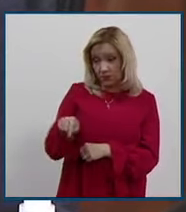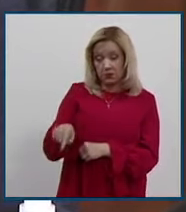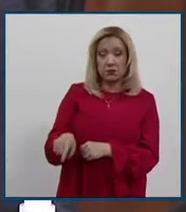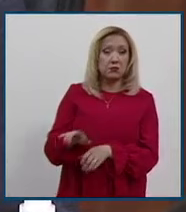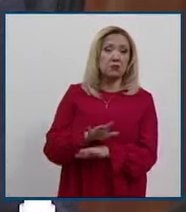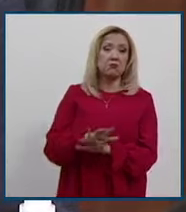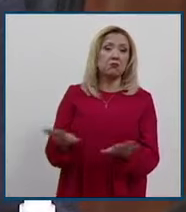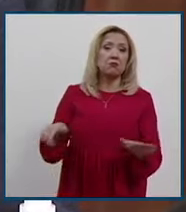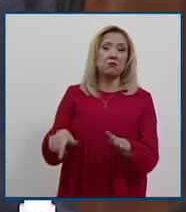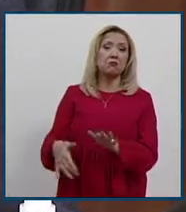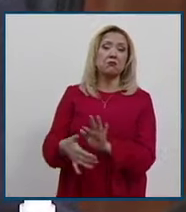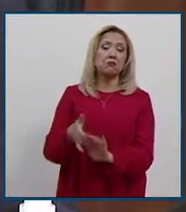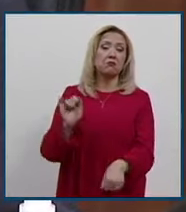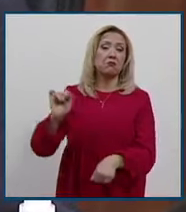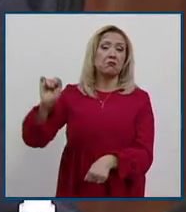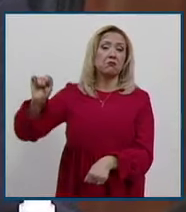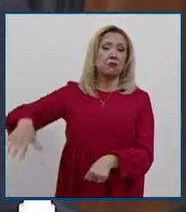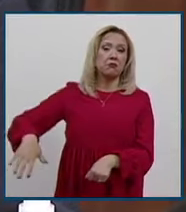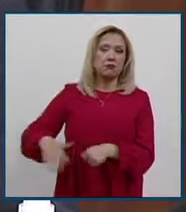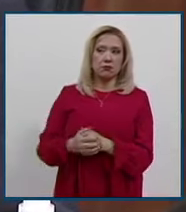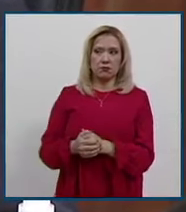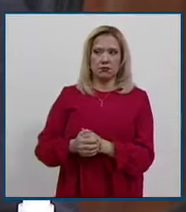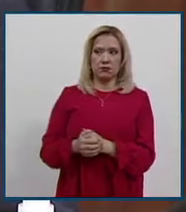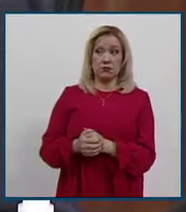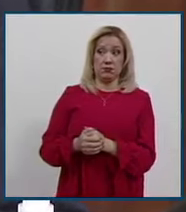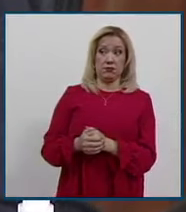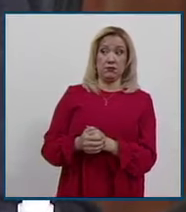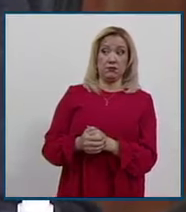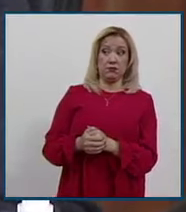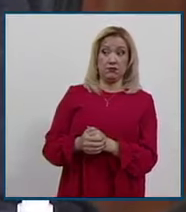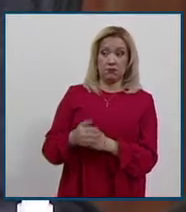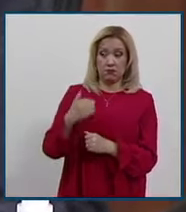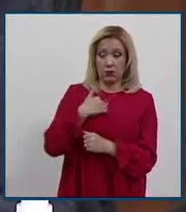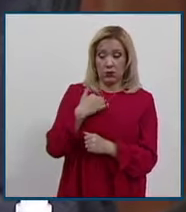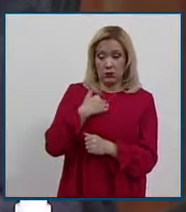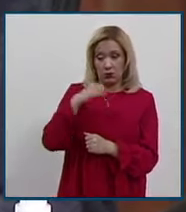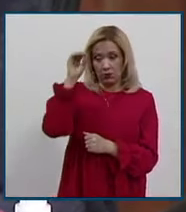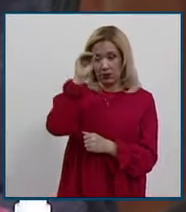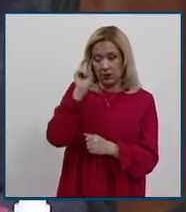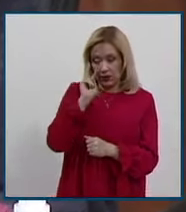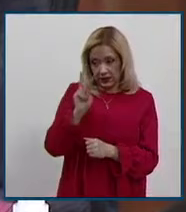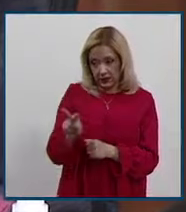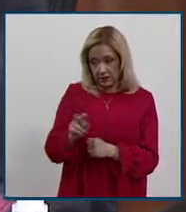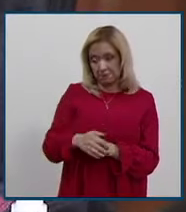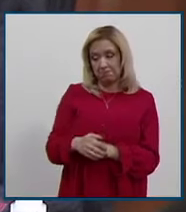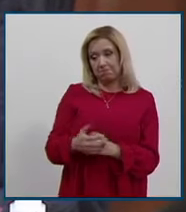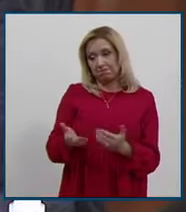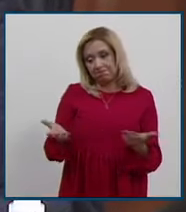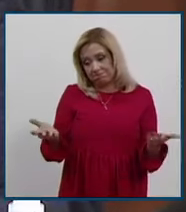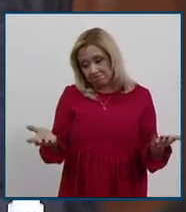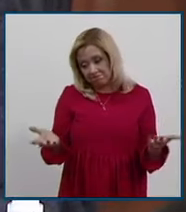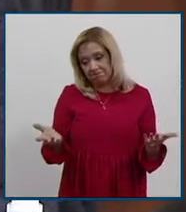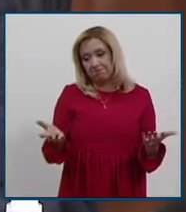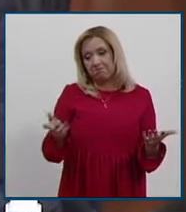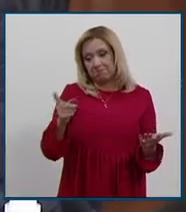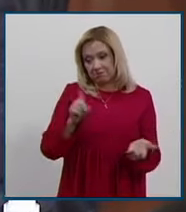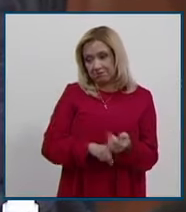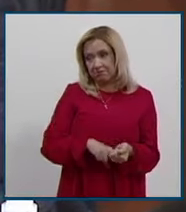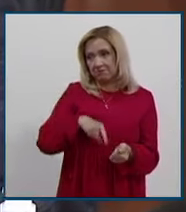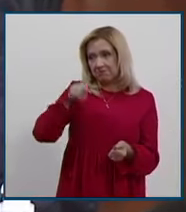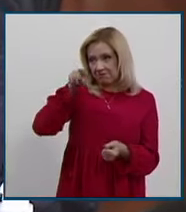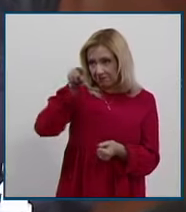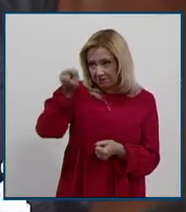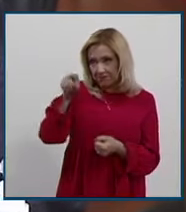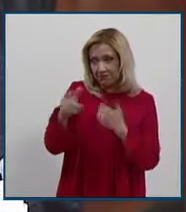evidentemente frívola es eh Para mí constancia de que la unidad técnica